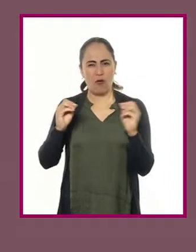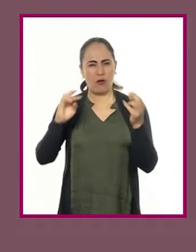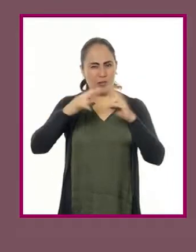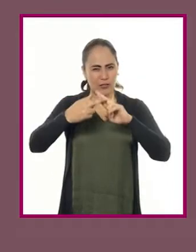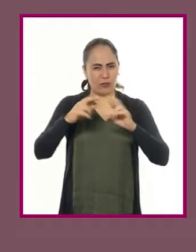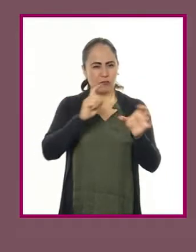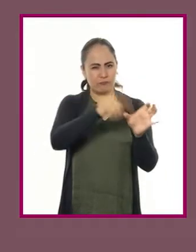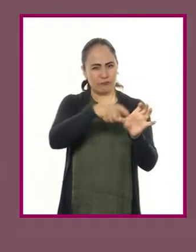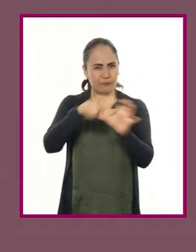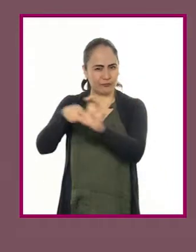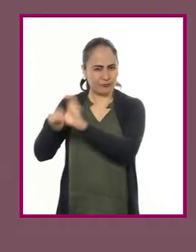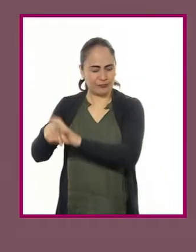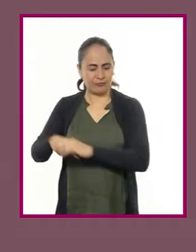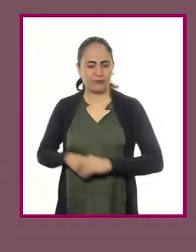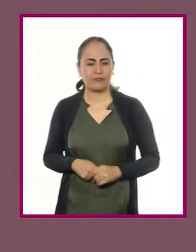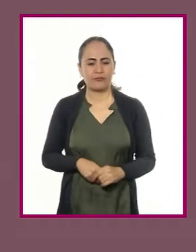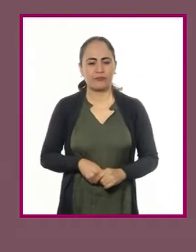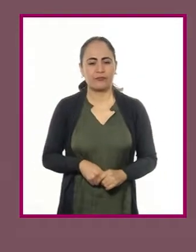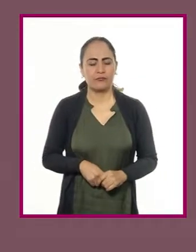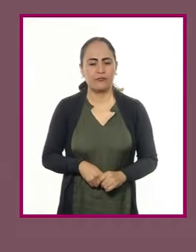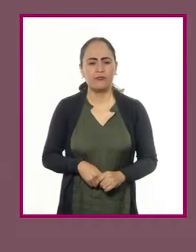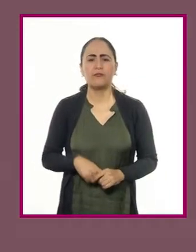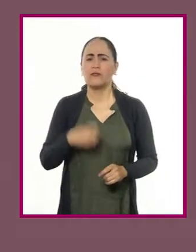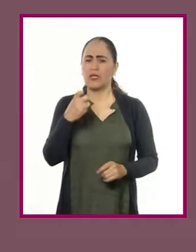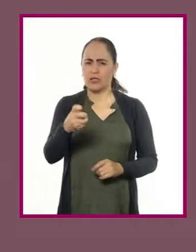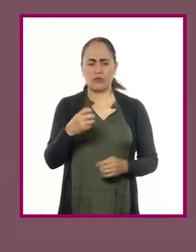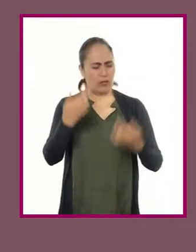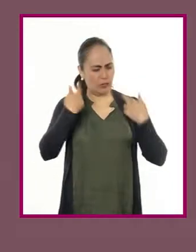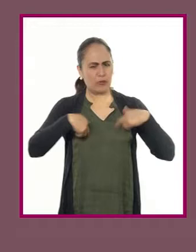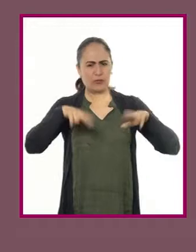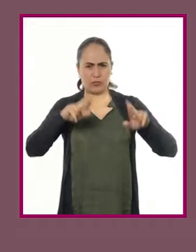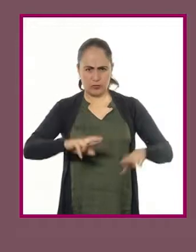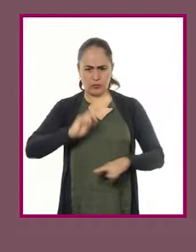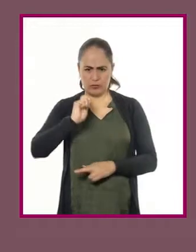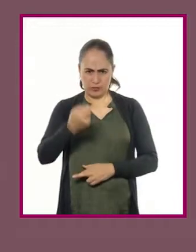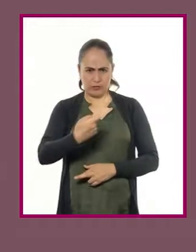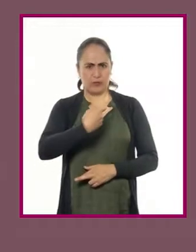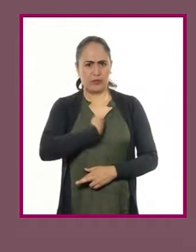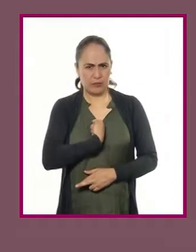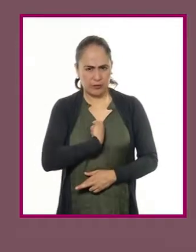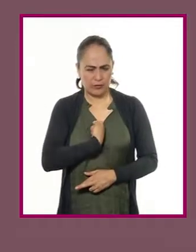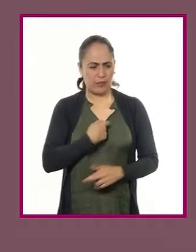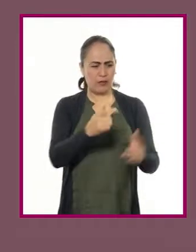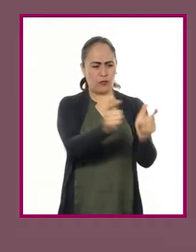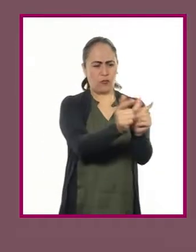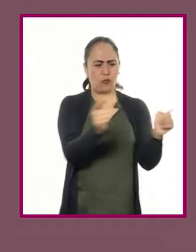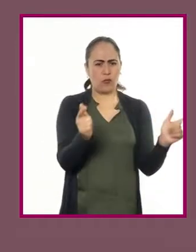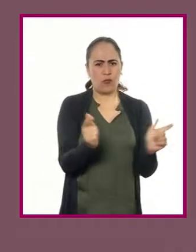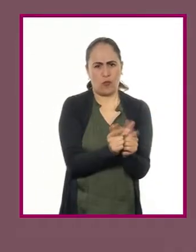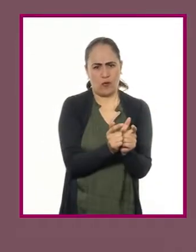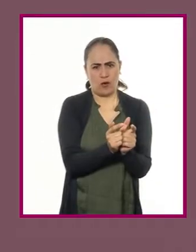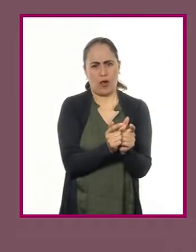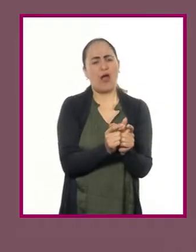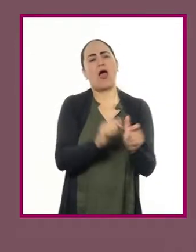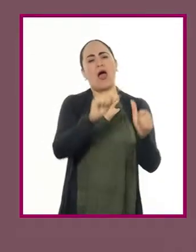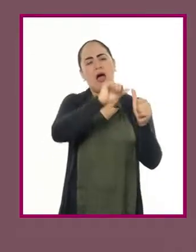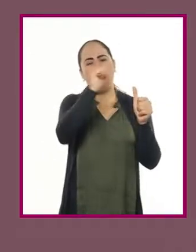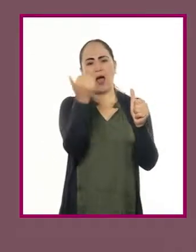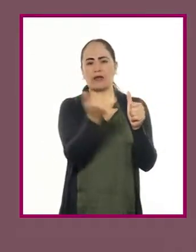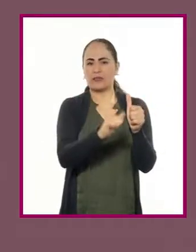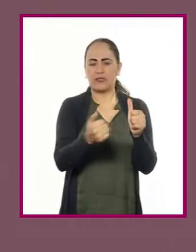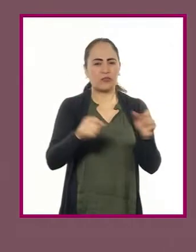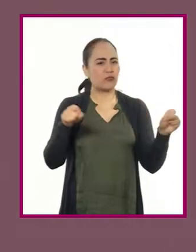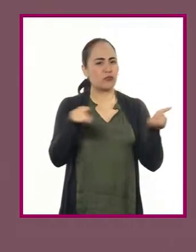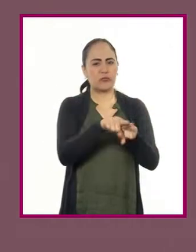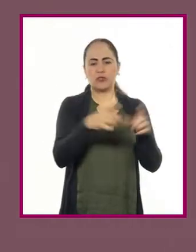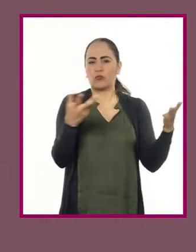la dotaban de representación e identidad. Por ejemplo, el gremio agrupaba artesanos de una misma profesión y